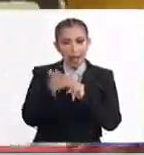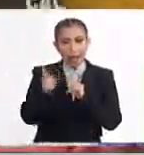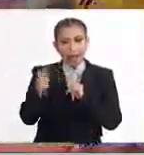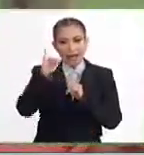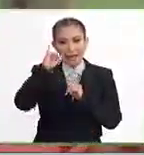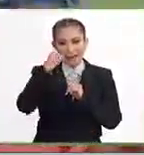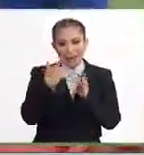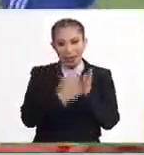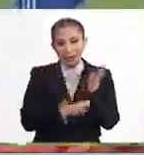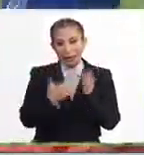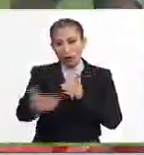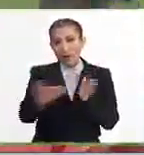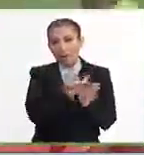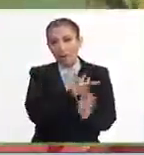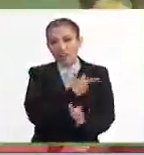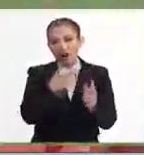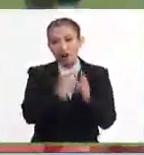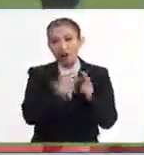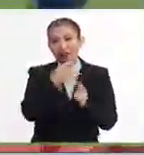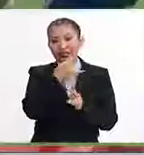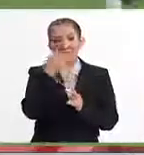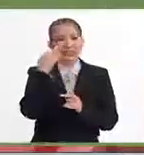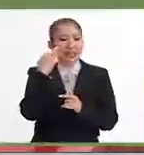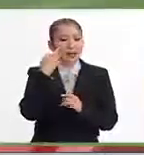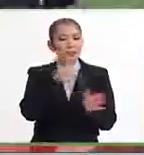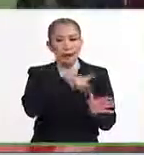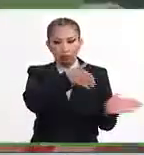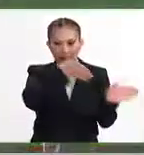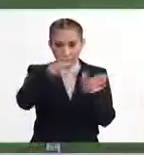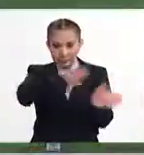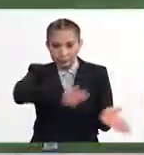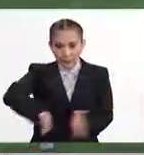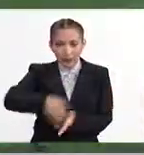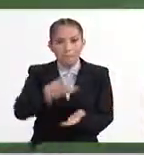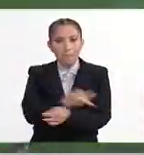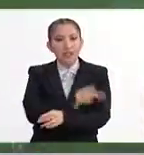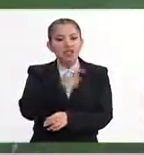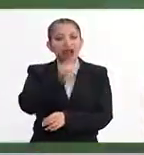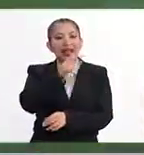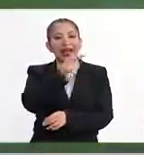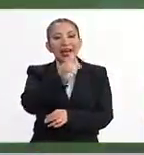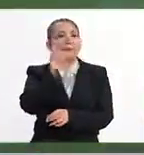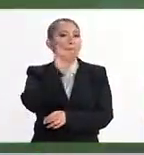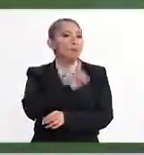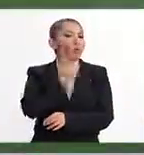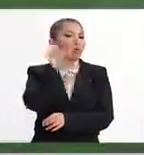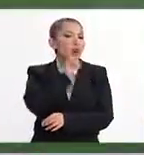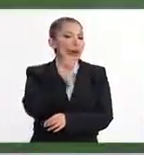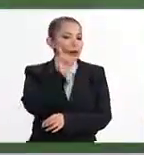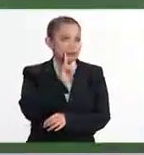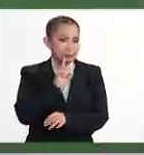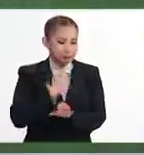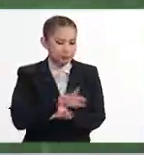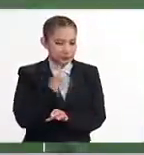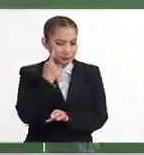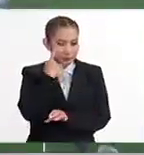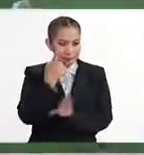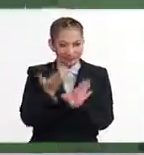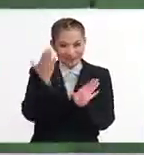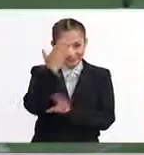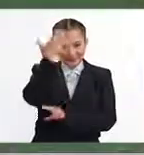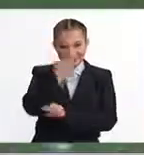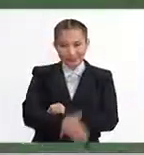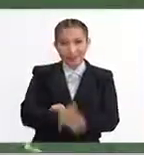las imágenes de lo que pasó con los goles de Tigres, pero pasemos más bien a lo que sucedió con la Liga Femenil. ¿Por qué? Porque, como ya lo